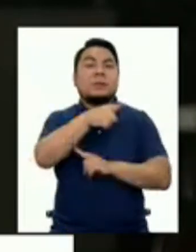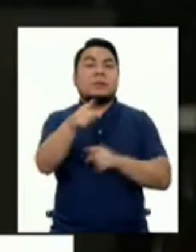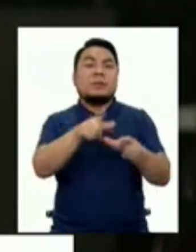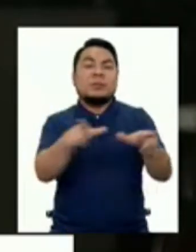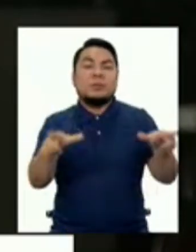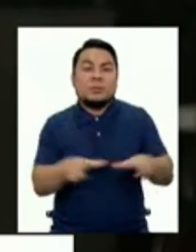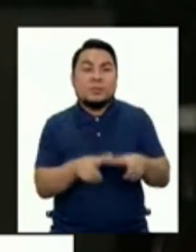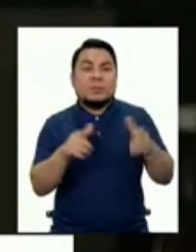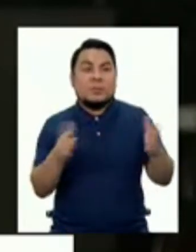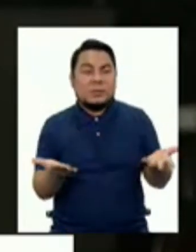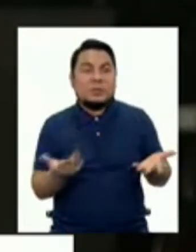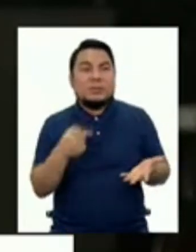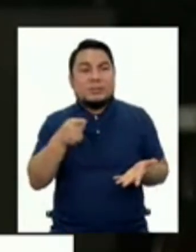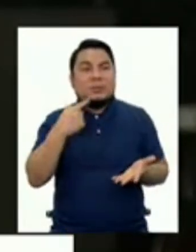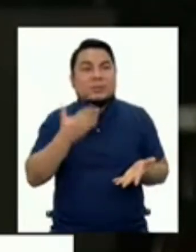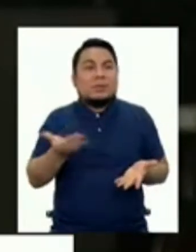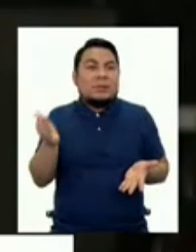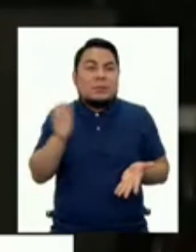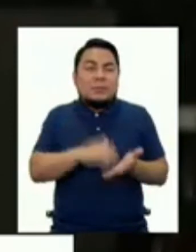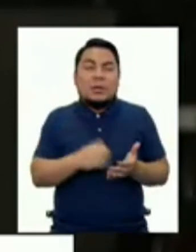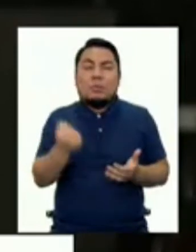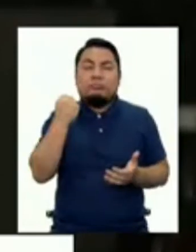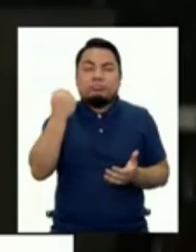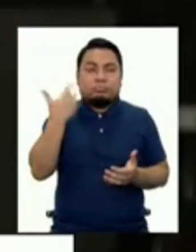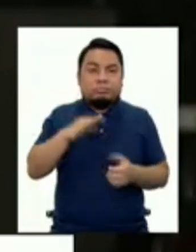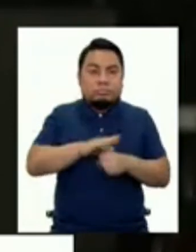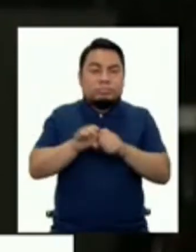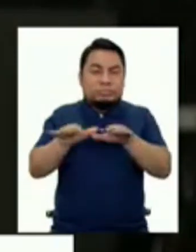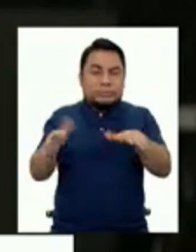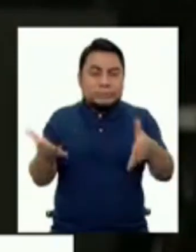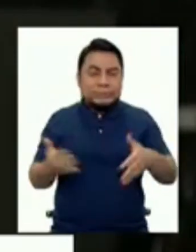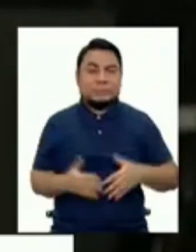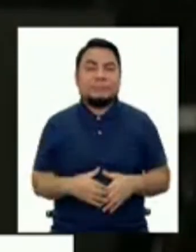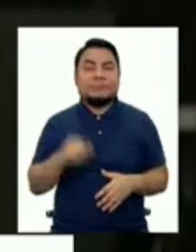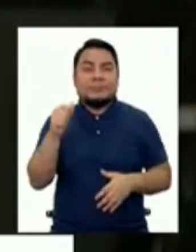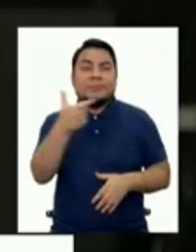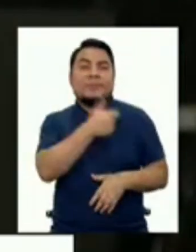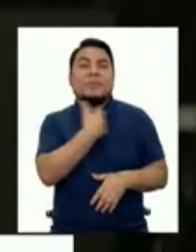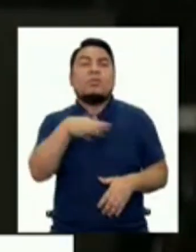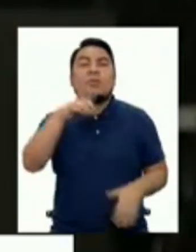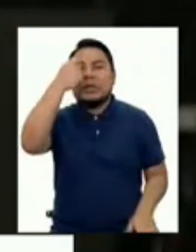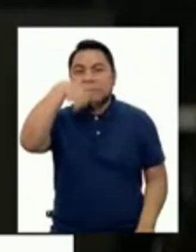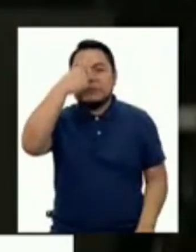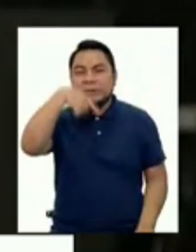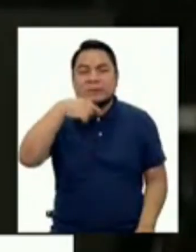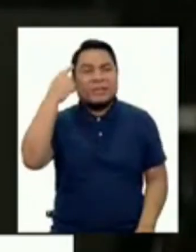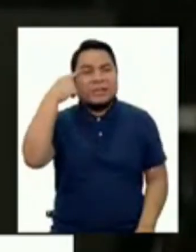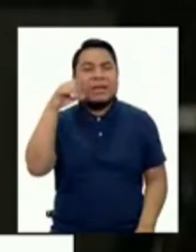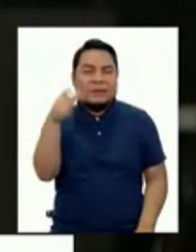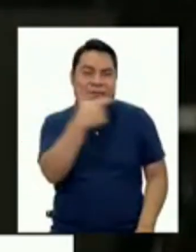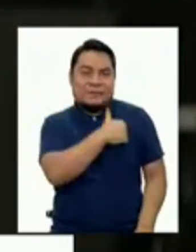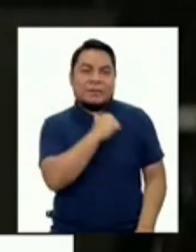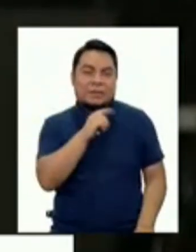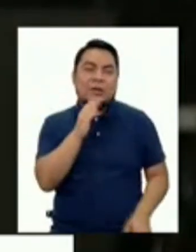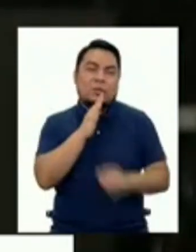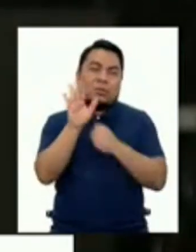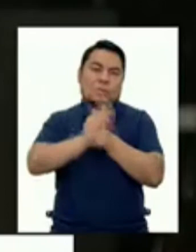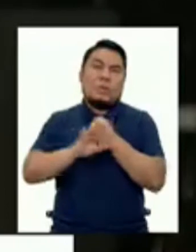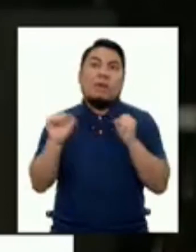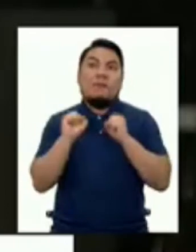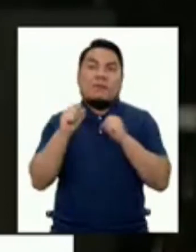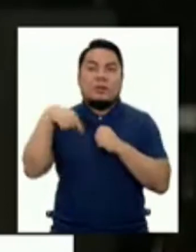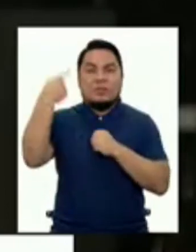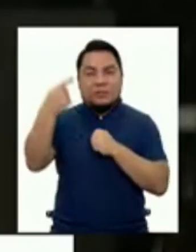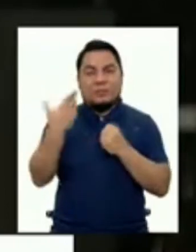zonas donde estamos severamente golpeados por la pandemia, a lo que se adiciona la época de frío en